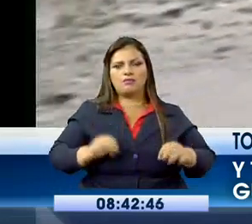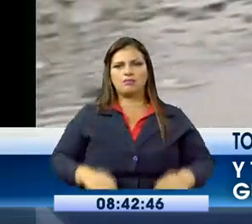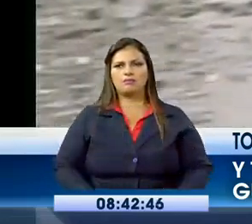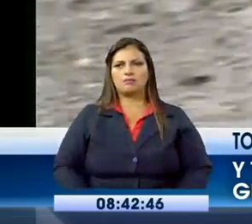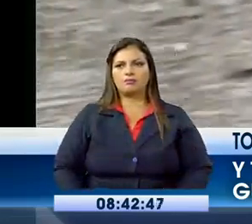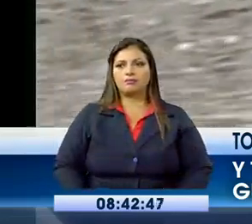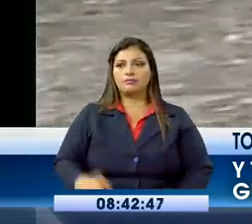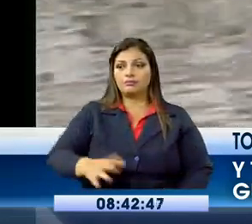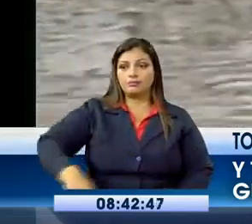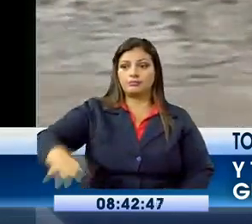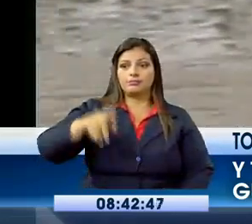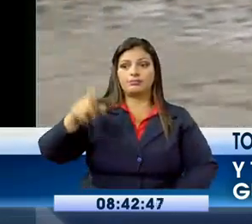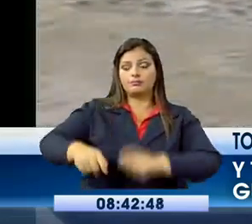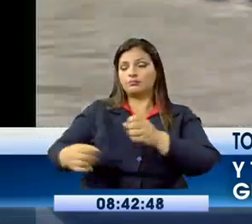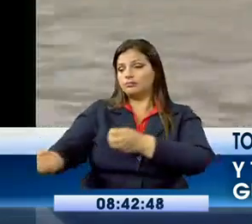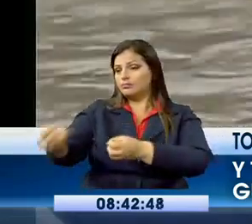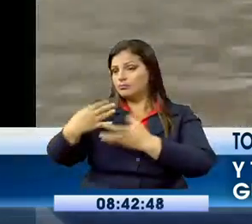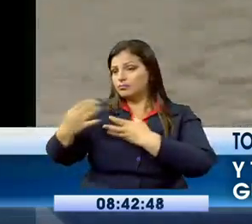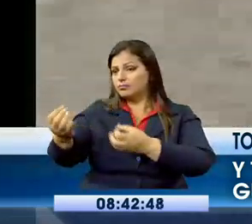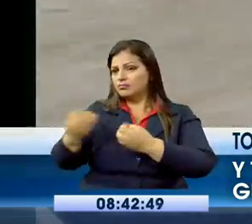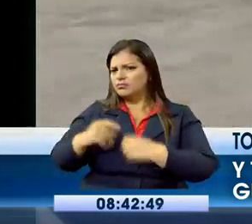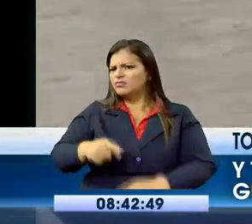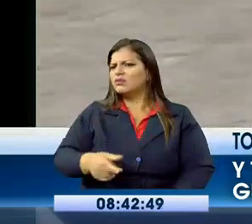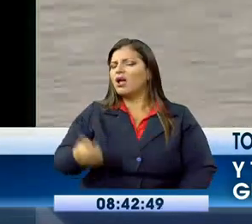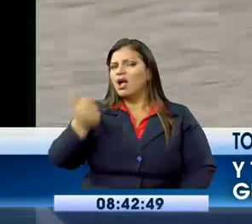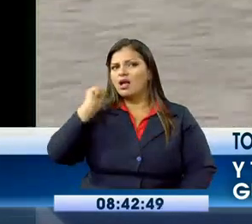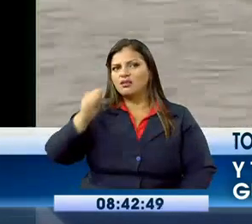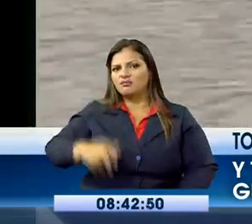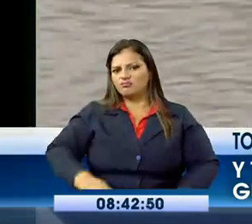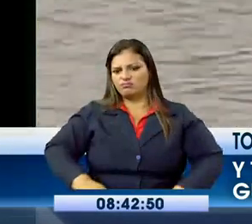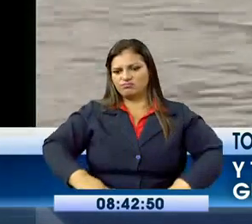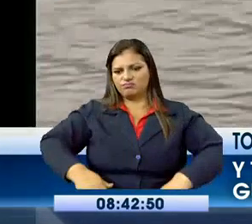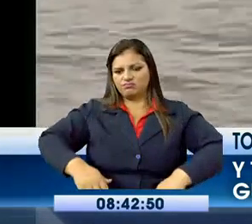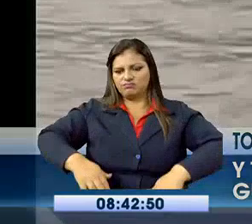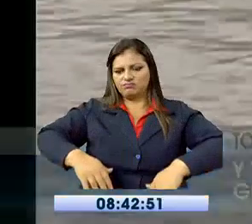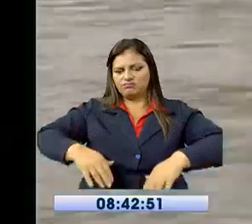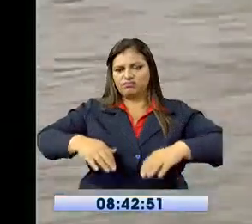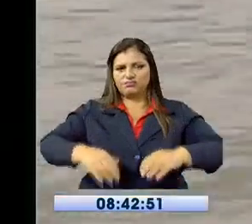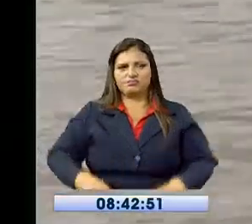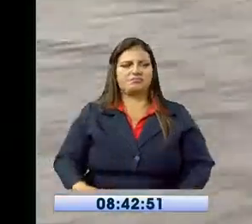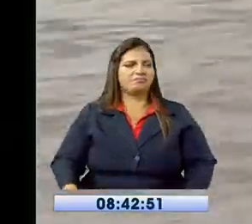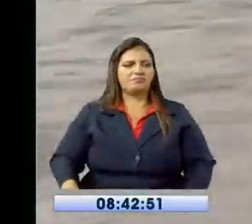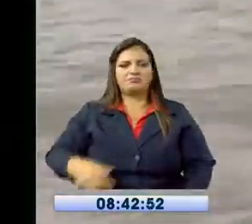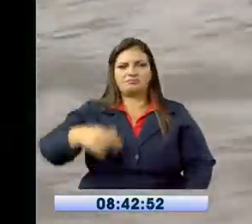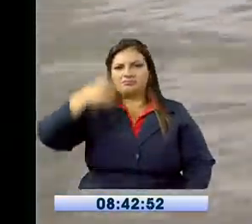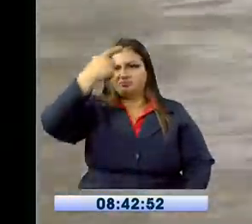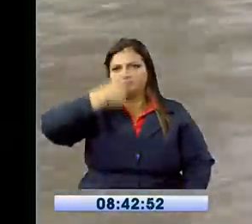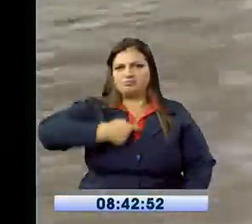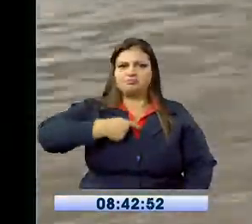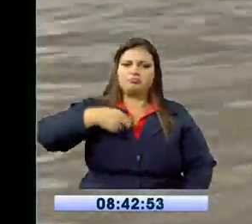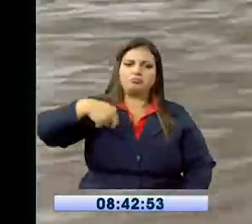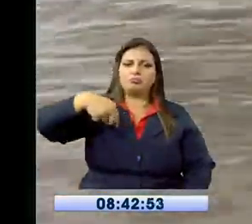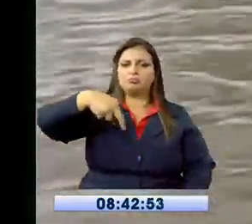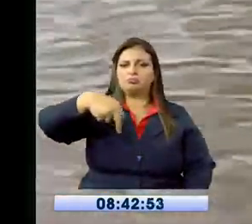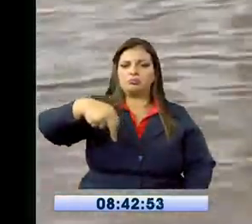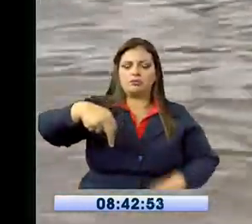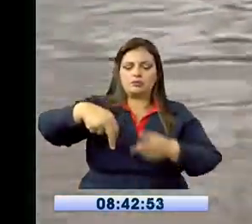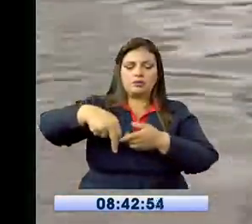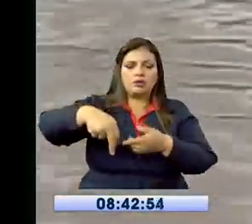aquí donde estamos nosotros, daba más o menos hasta las rodillas. Y eso que aquí hay un murito.